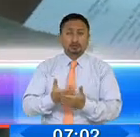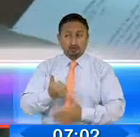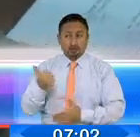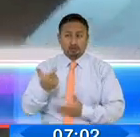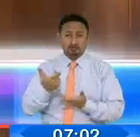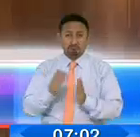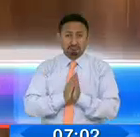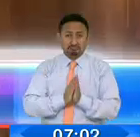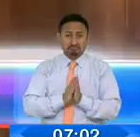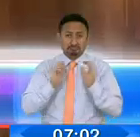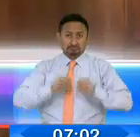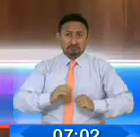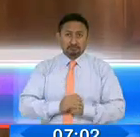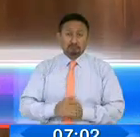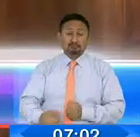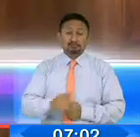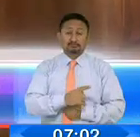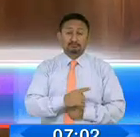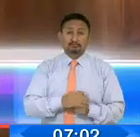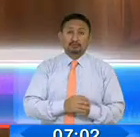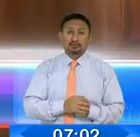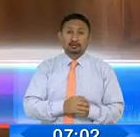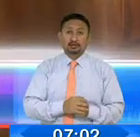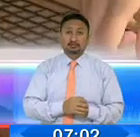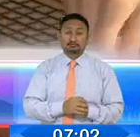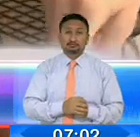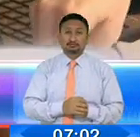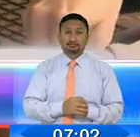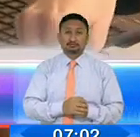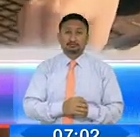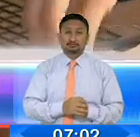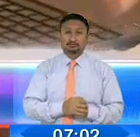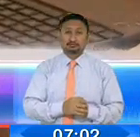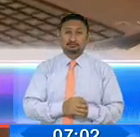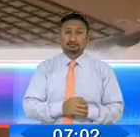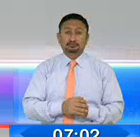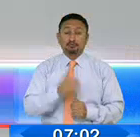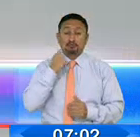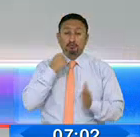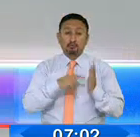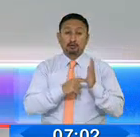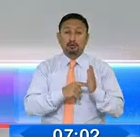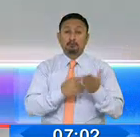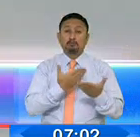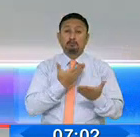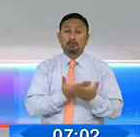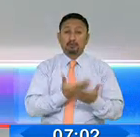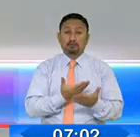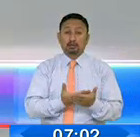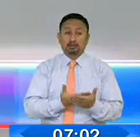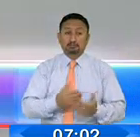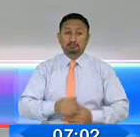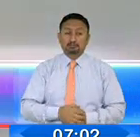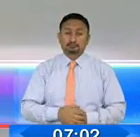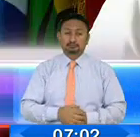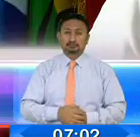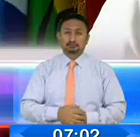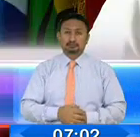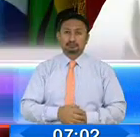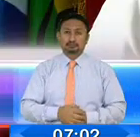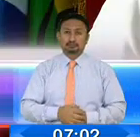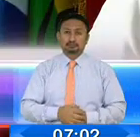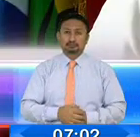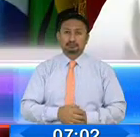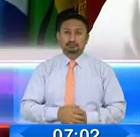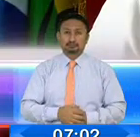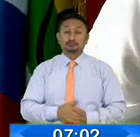pretensión, tomando en cuenta la naturaleza del recurso como medidas de prueba, entre otros requisitos. Por ejemplo,